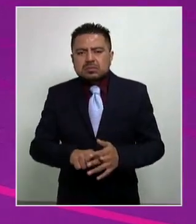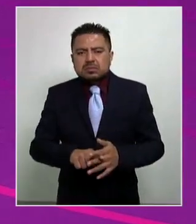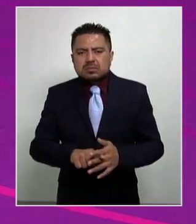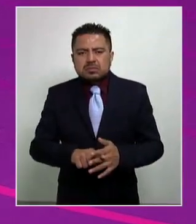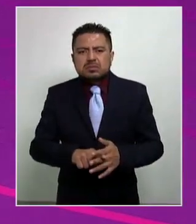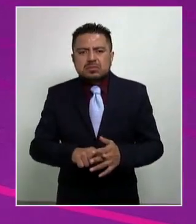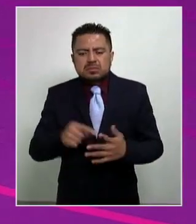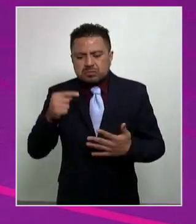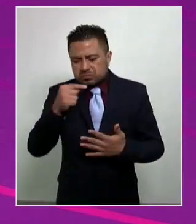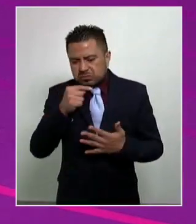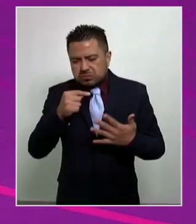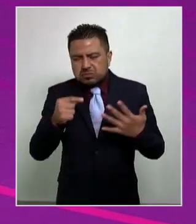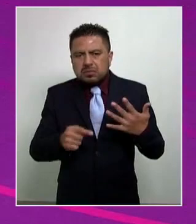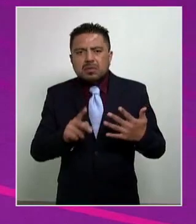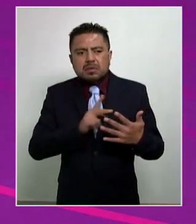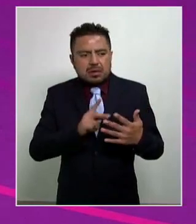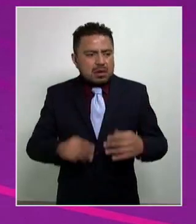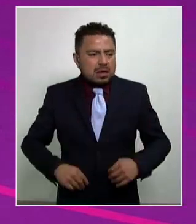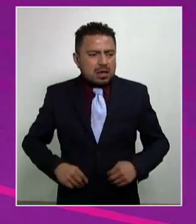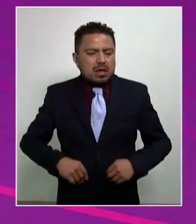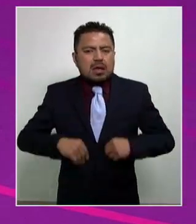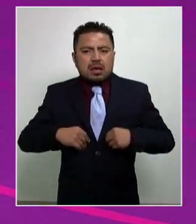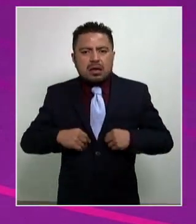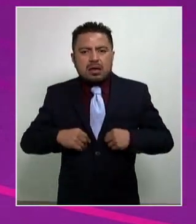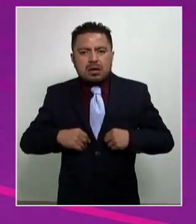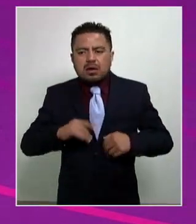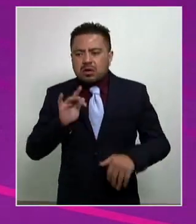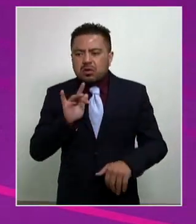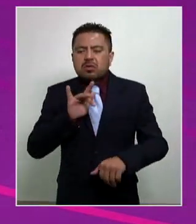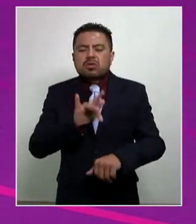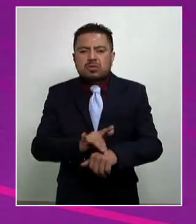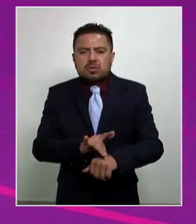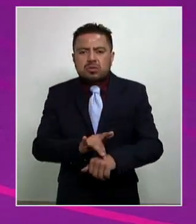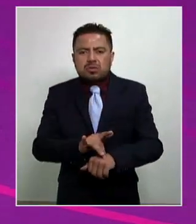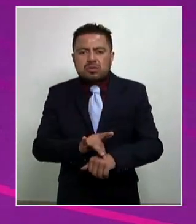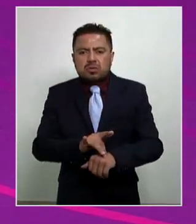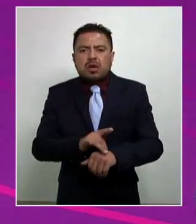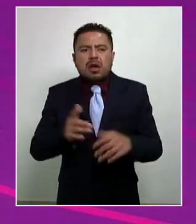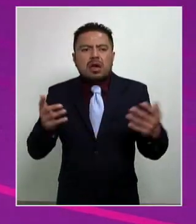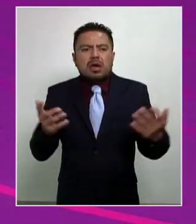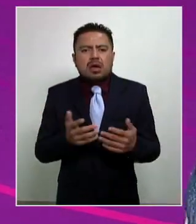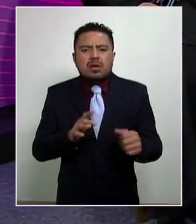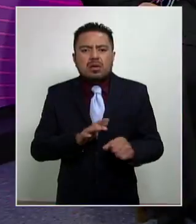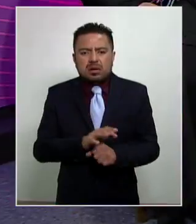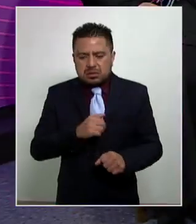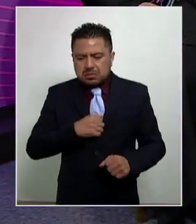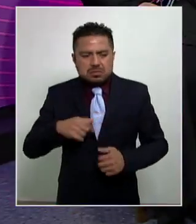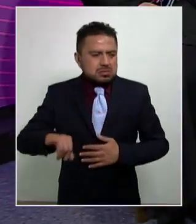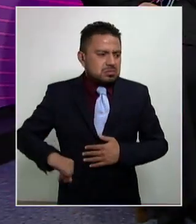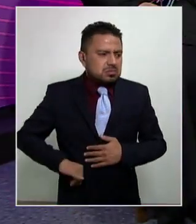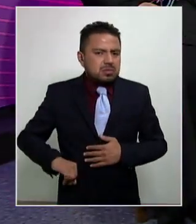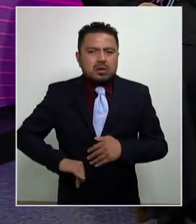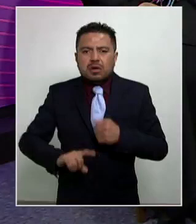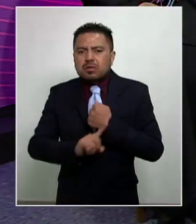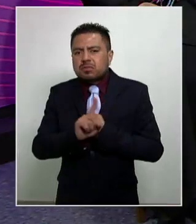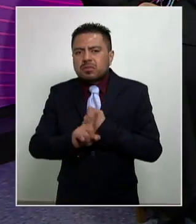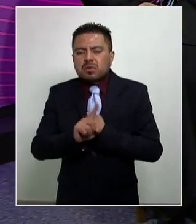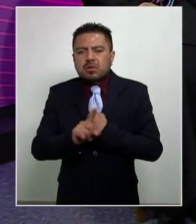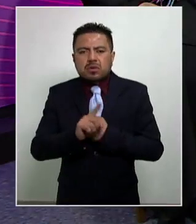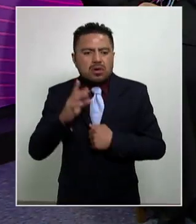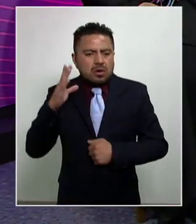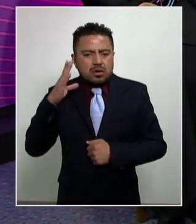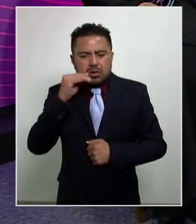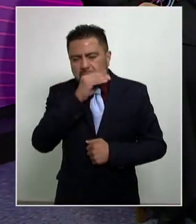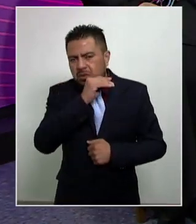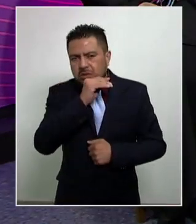los puntos de mi vida que tocaron el hecho de que me intereso a la problemática de lo negro y lo